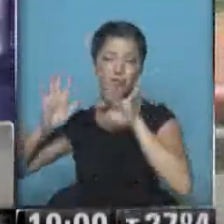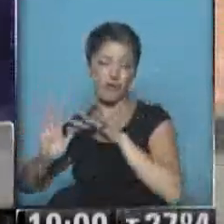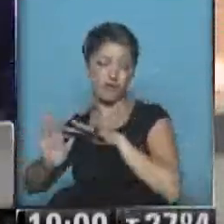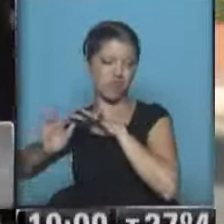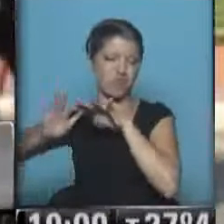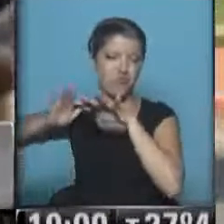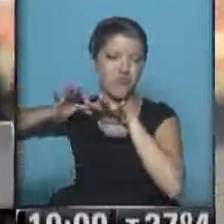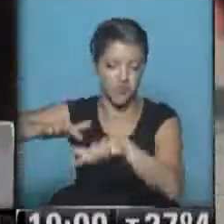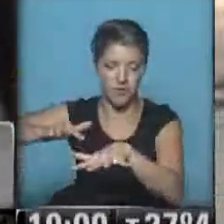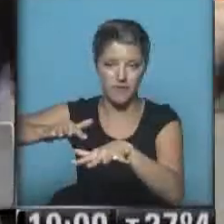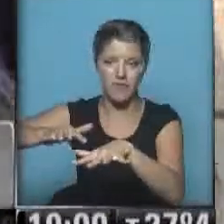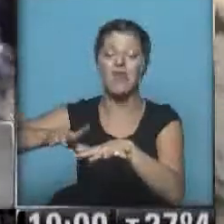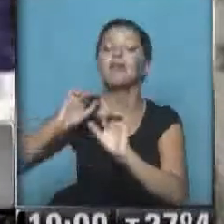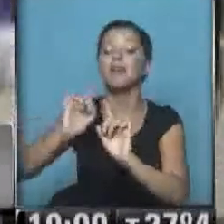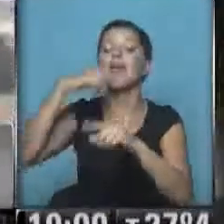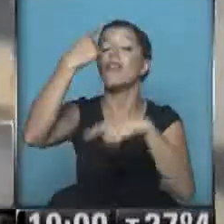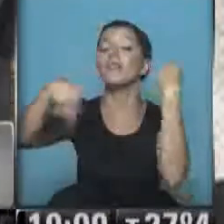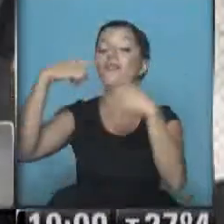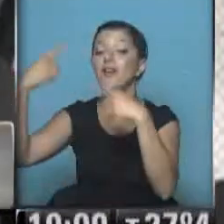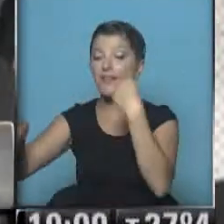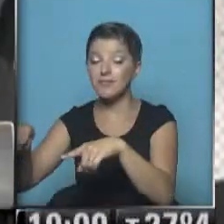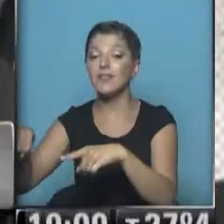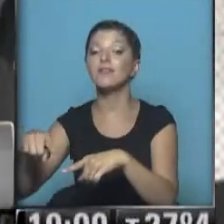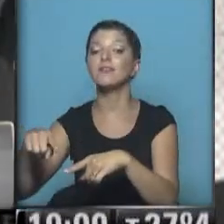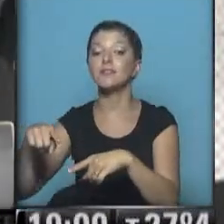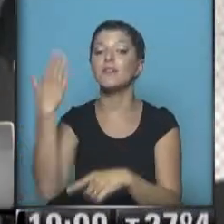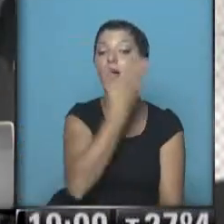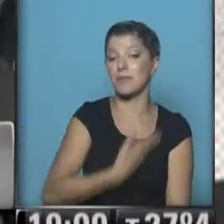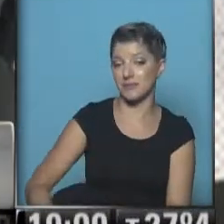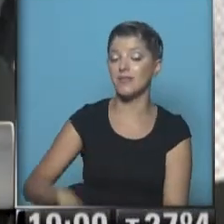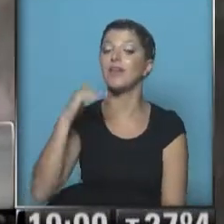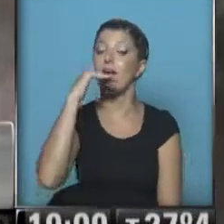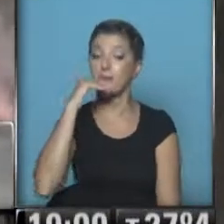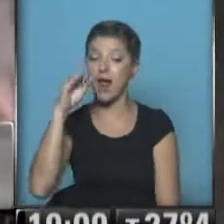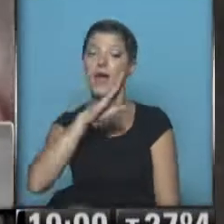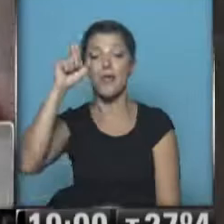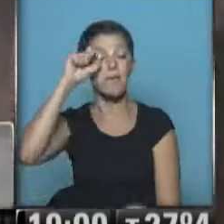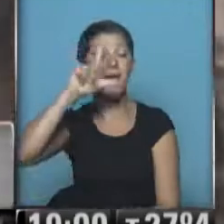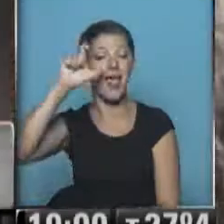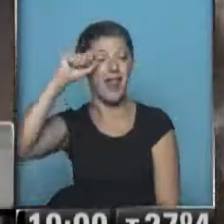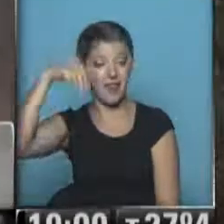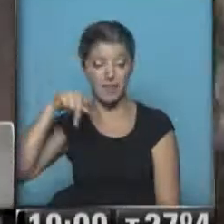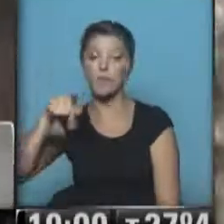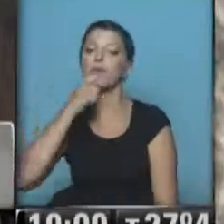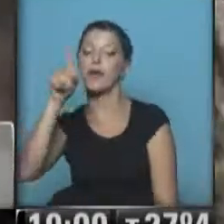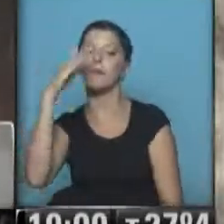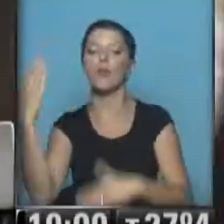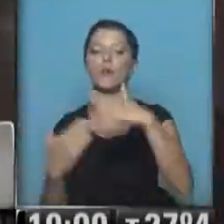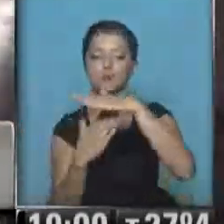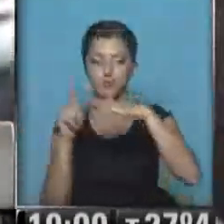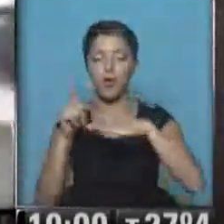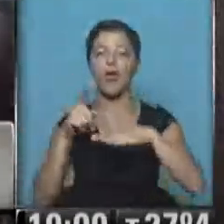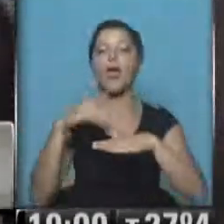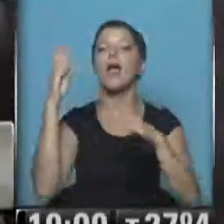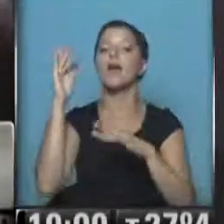que efectivamente hablaran los diferentes patriarcas en la ciudad de Belén. El patriarca ortodoxo griego